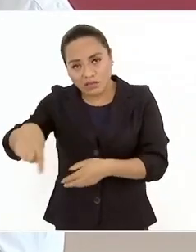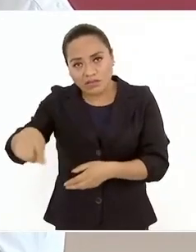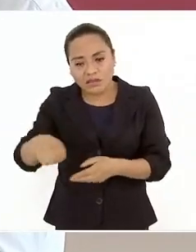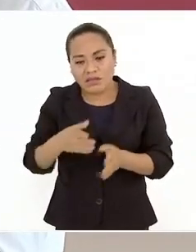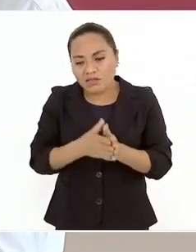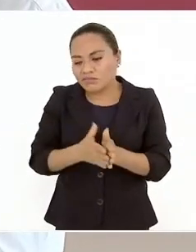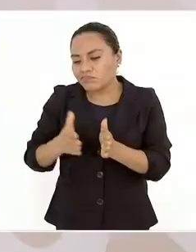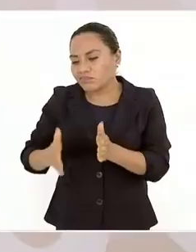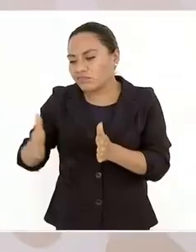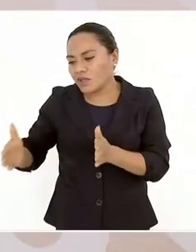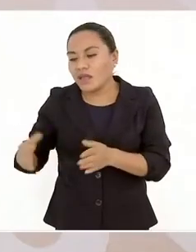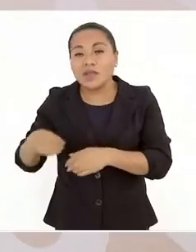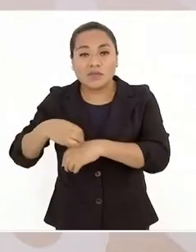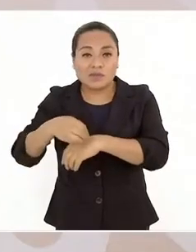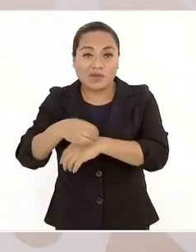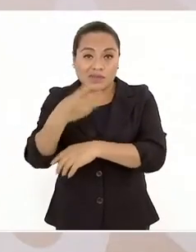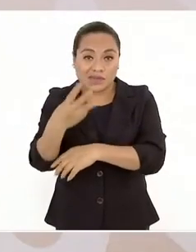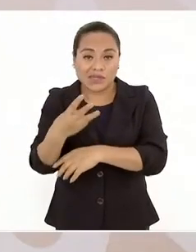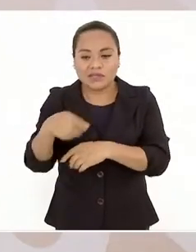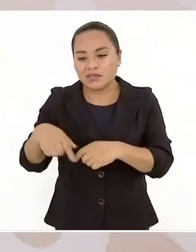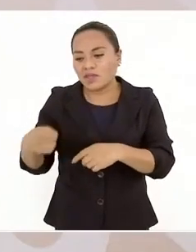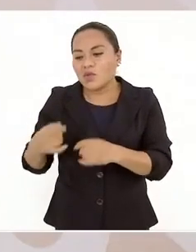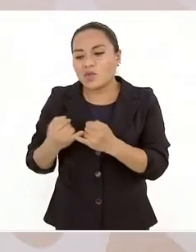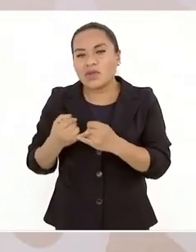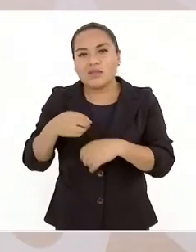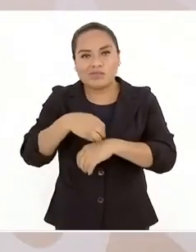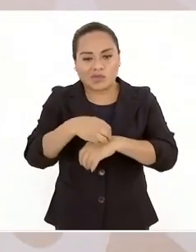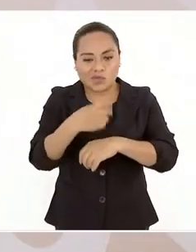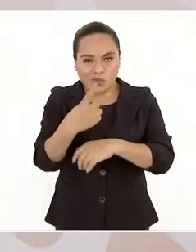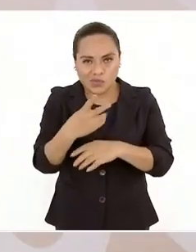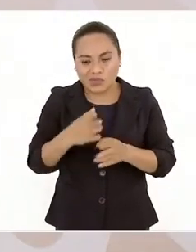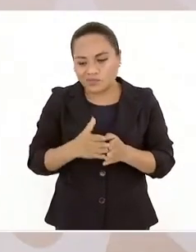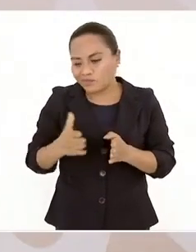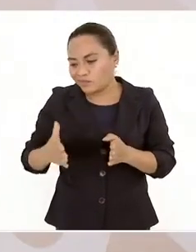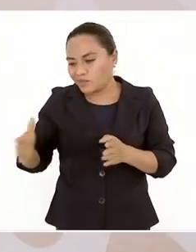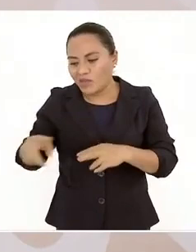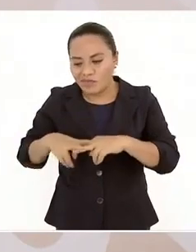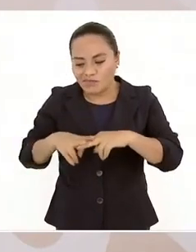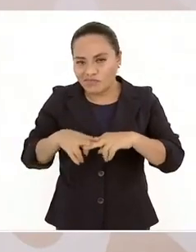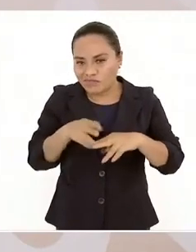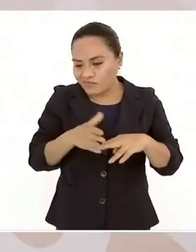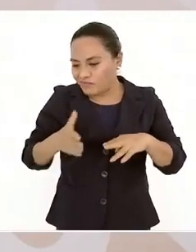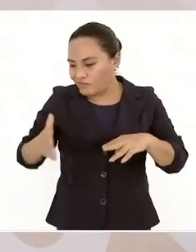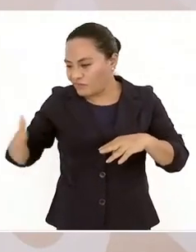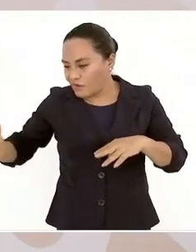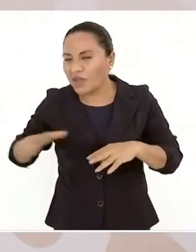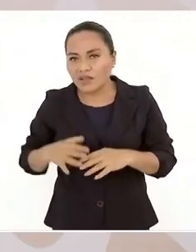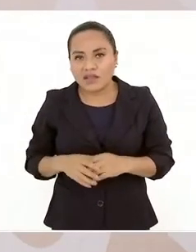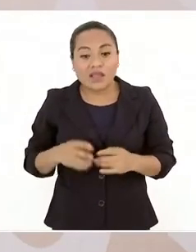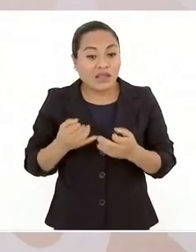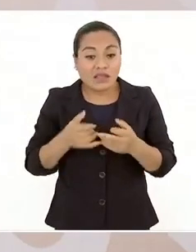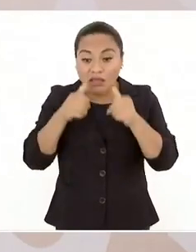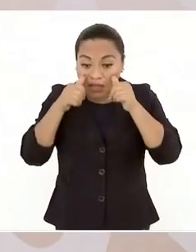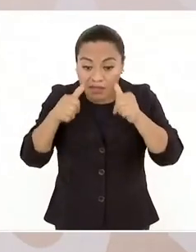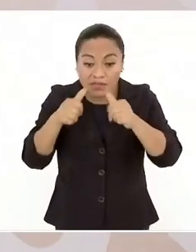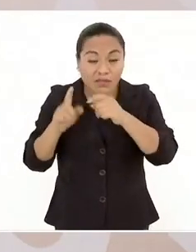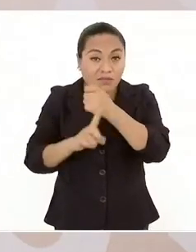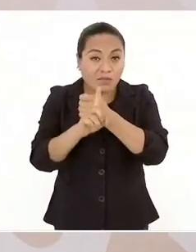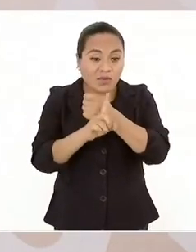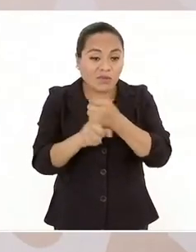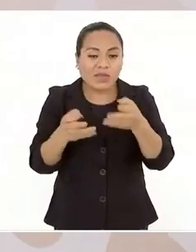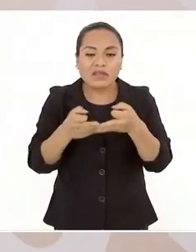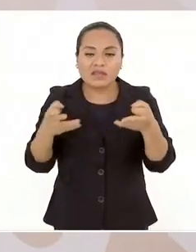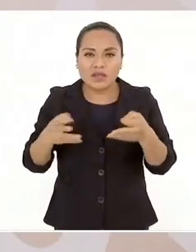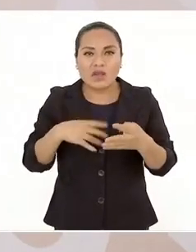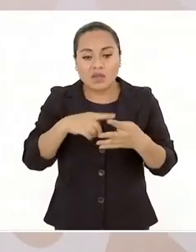tramo 2. También se han atendido 34 asuntos agrarios, de los cuales 4 están